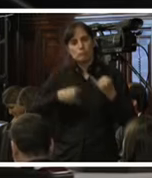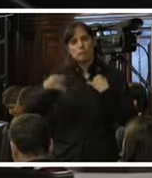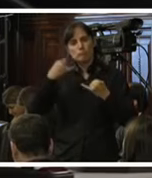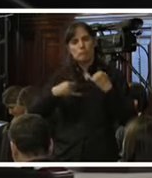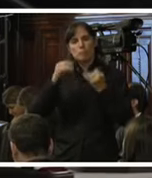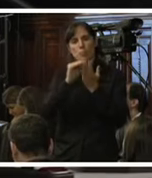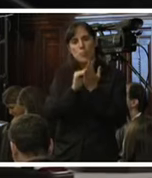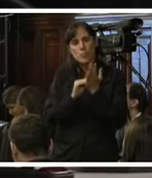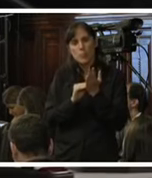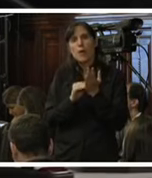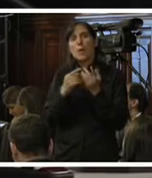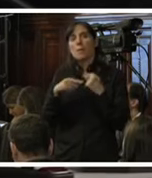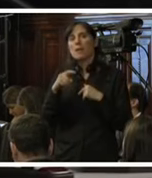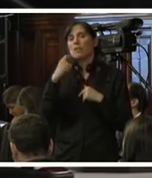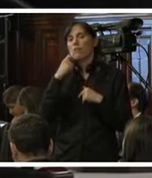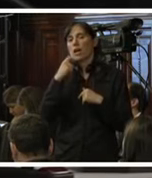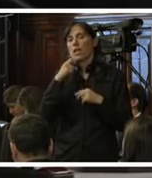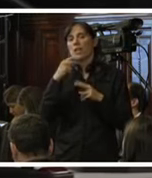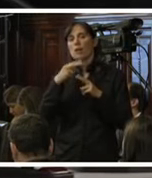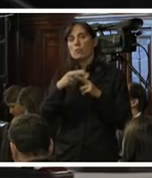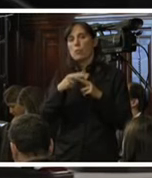que tenemos es la individualización. Gracias.